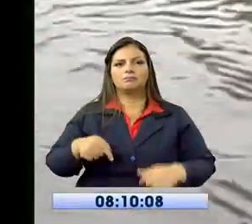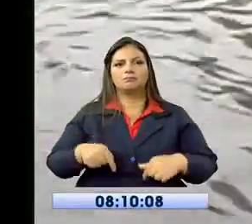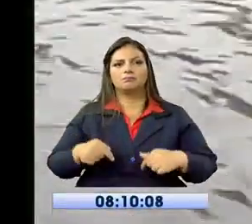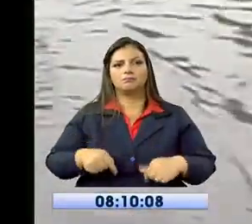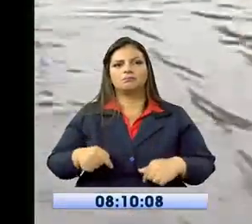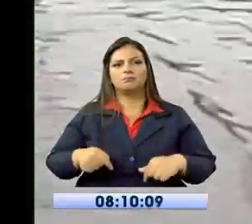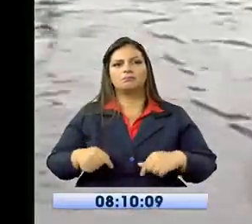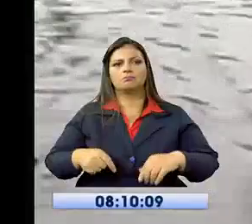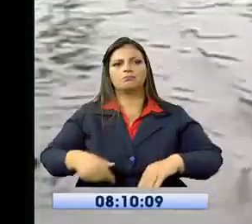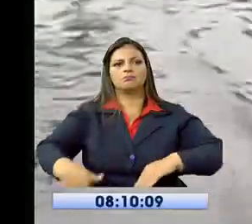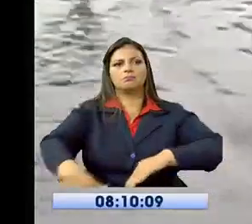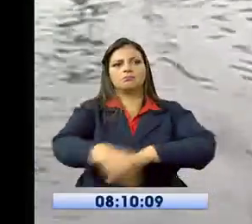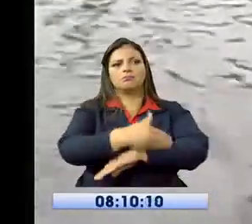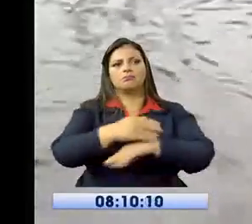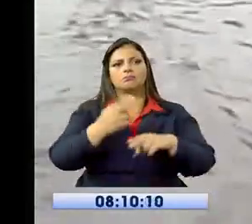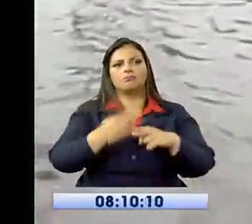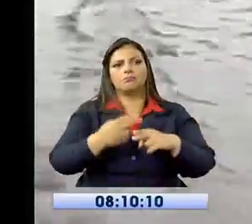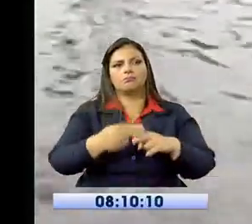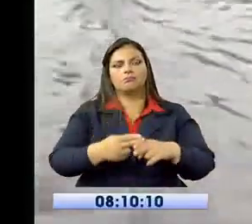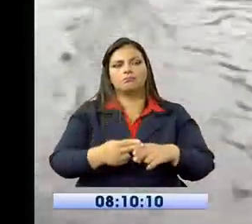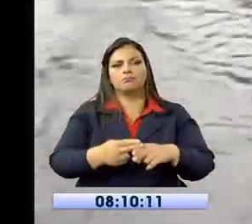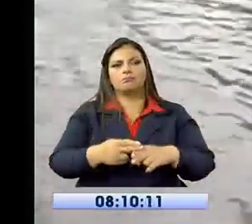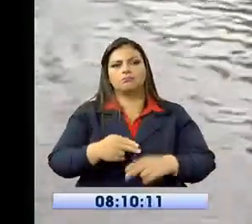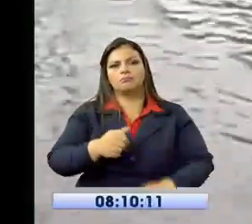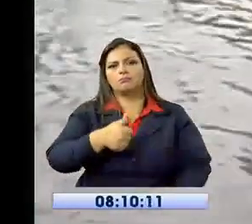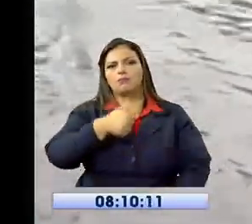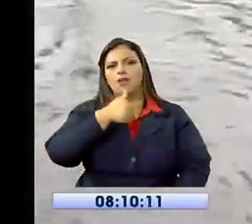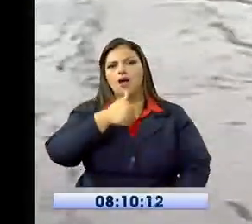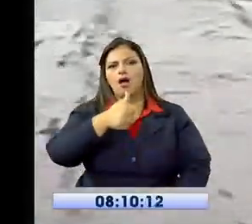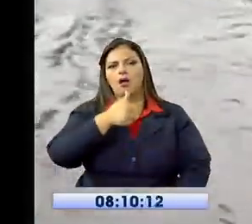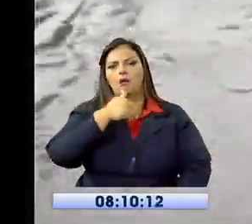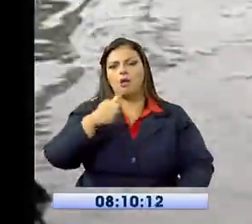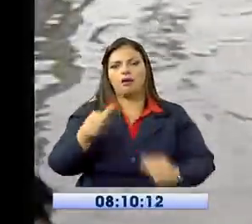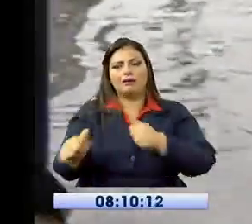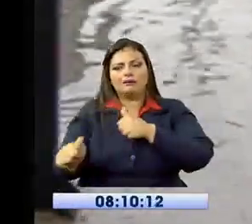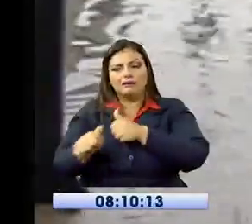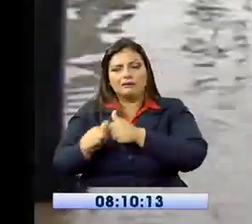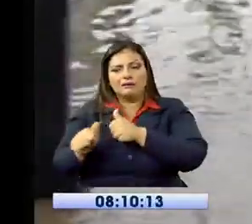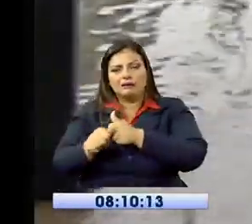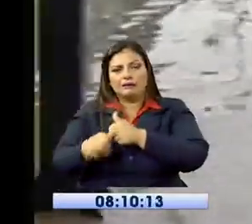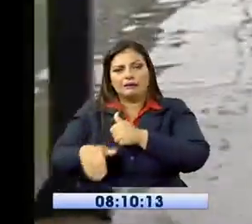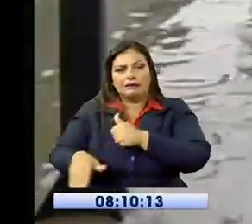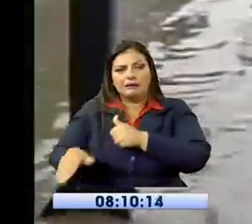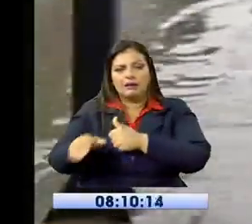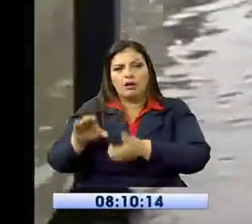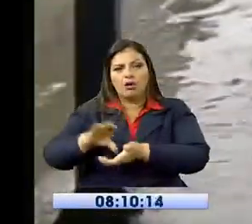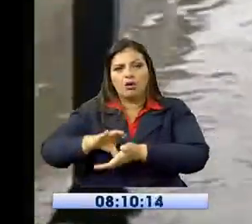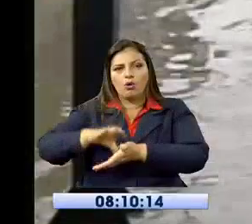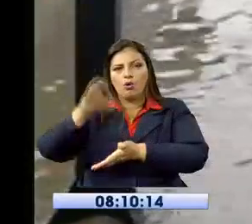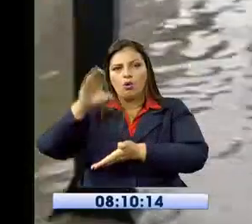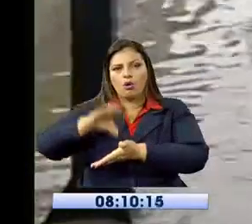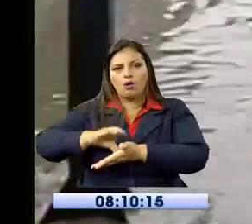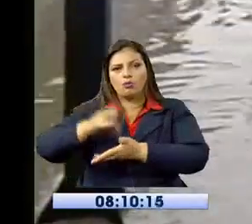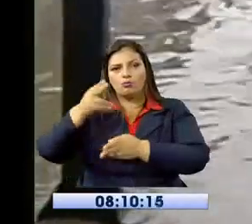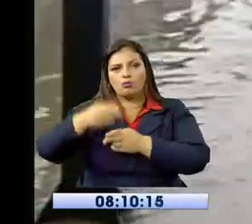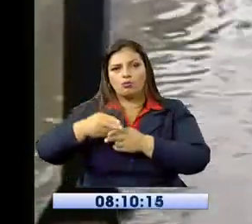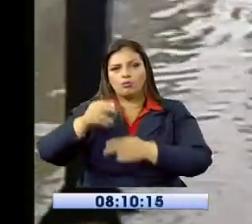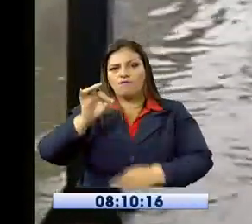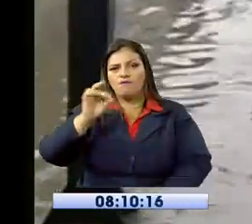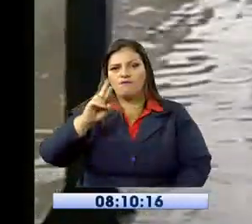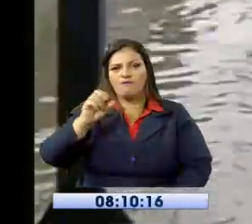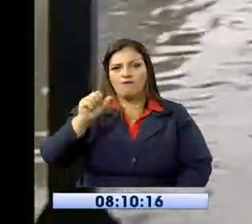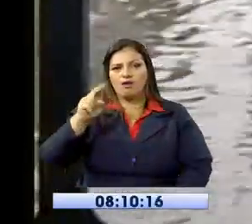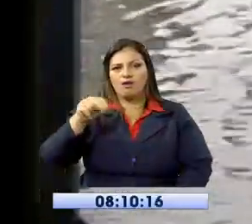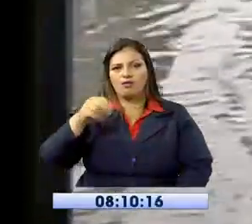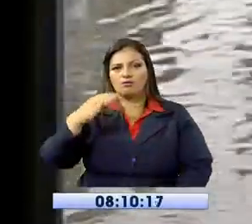Aguas, junto a Urdenor, como referencia exactamente, junto al colegio Francisco Huerta Rendón. Pues miren, ese es el